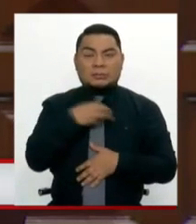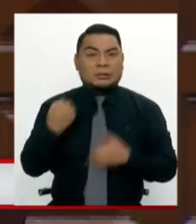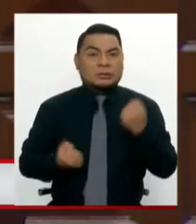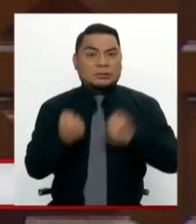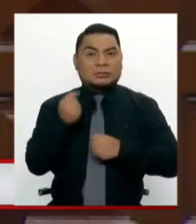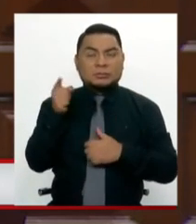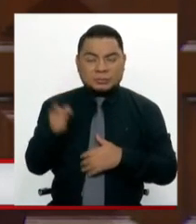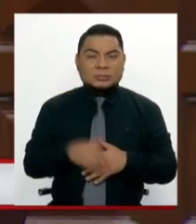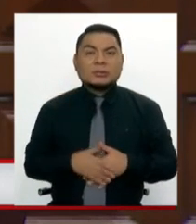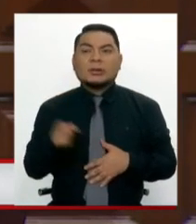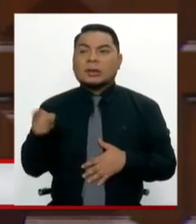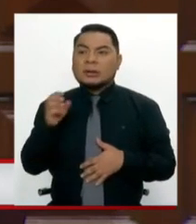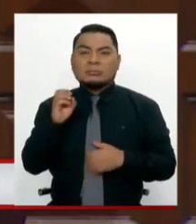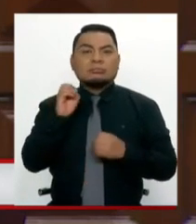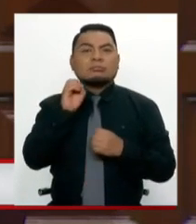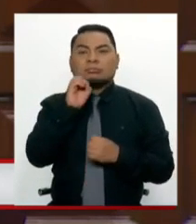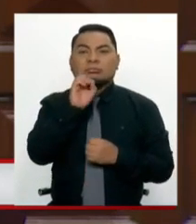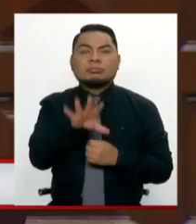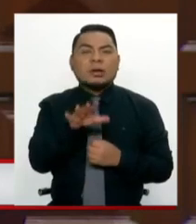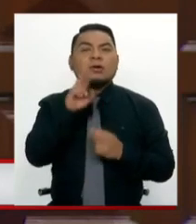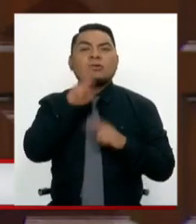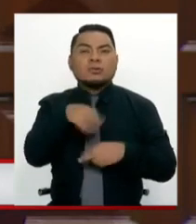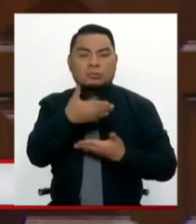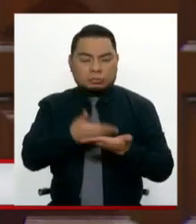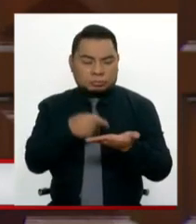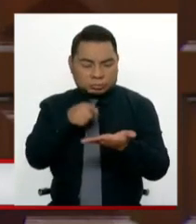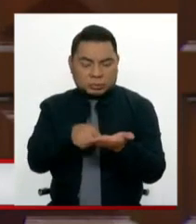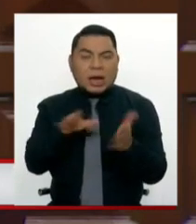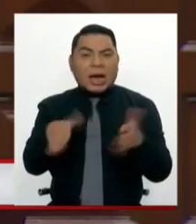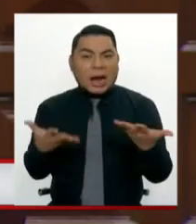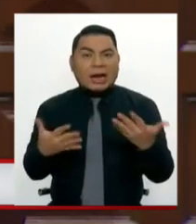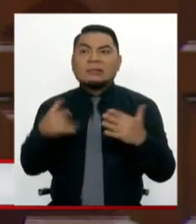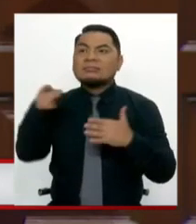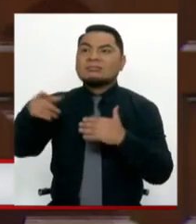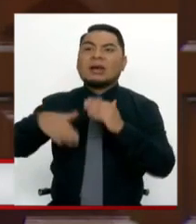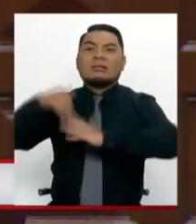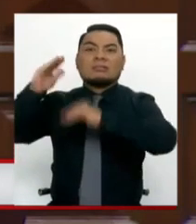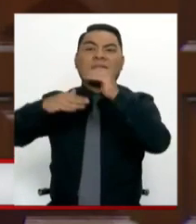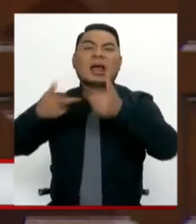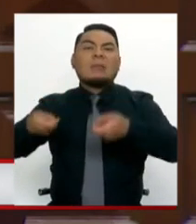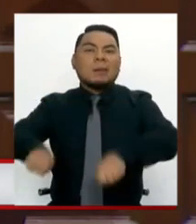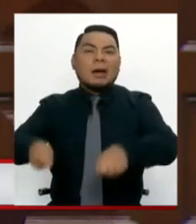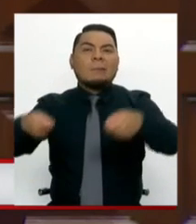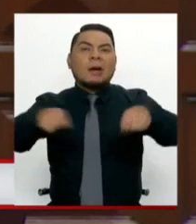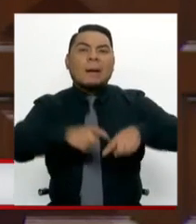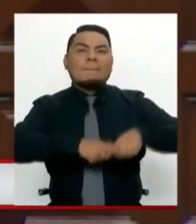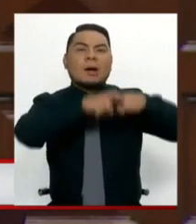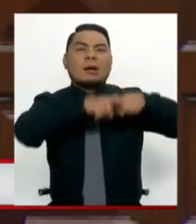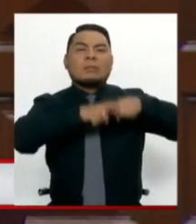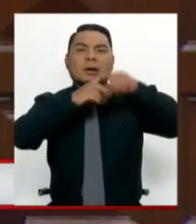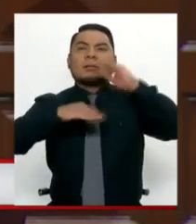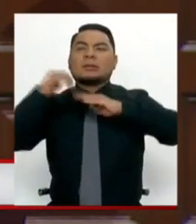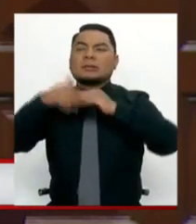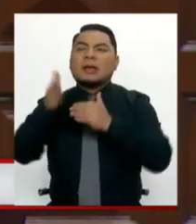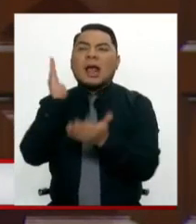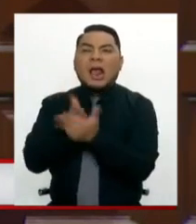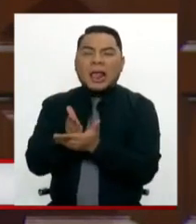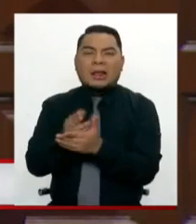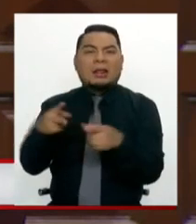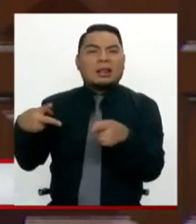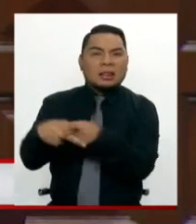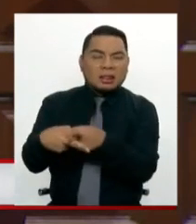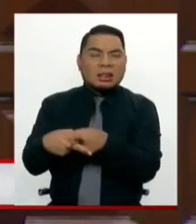Transportes, dio como resultado que existen obras paralizadas, suspendidas, en arbitraje, con